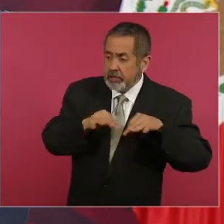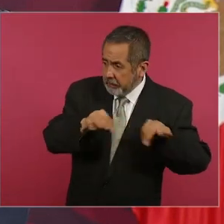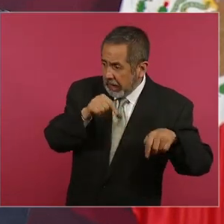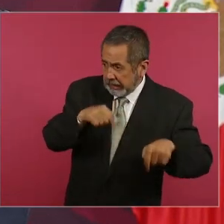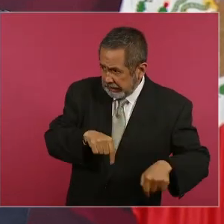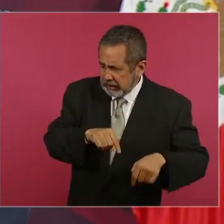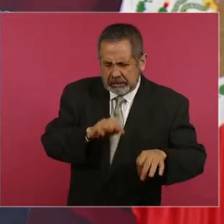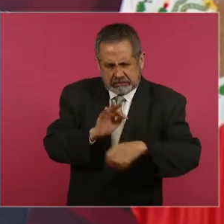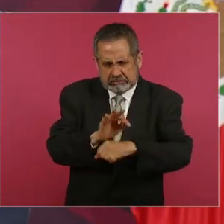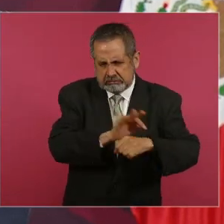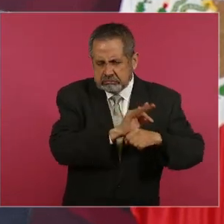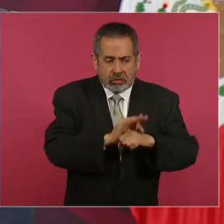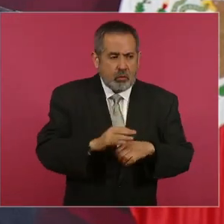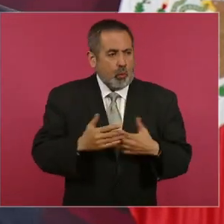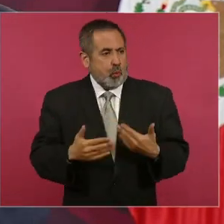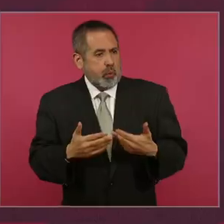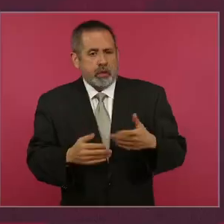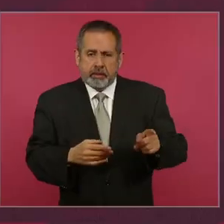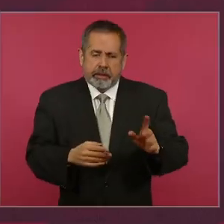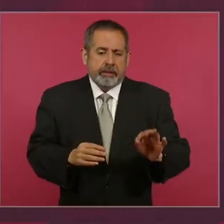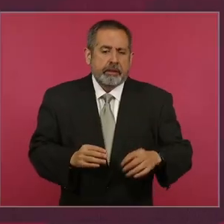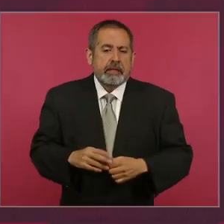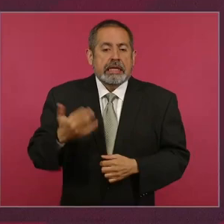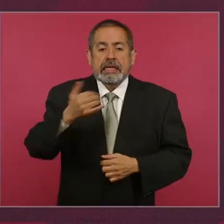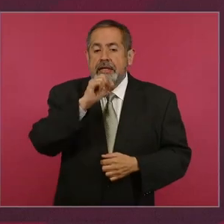parte. Y